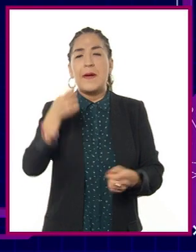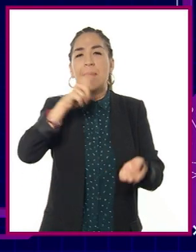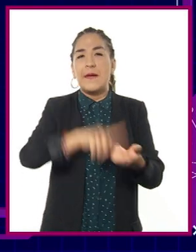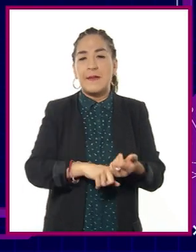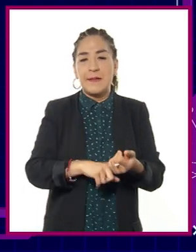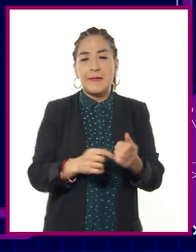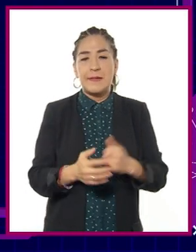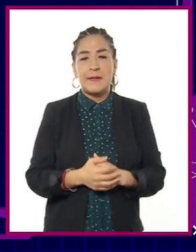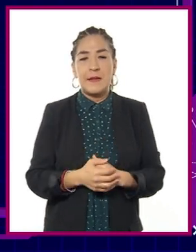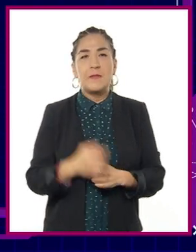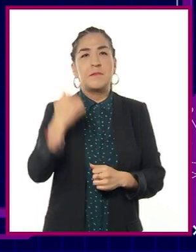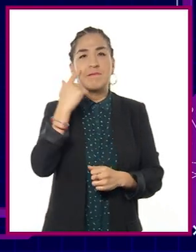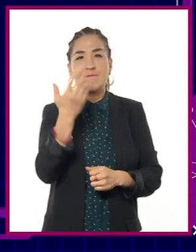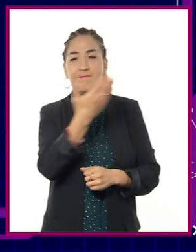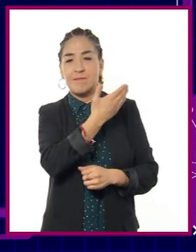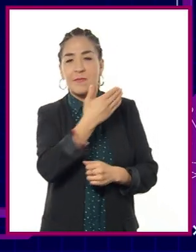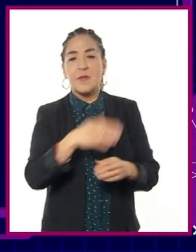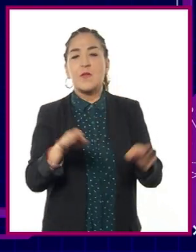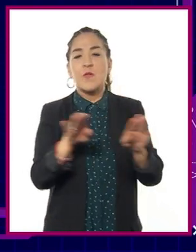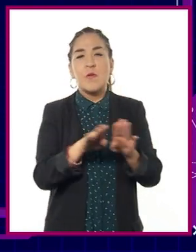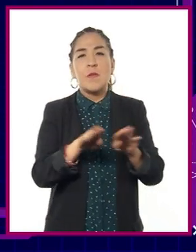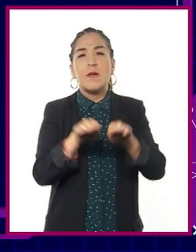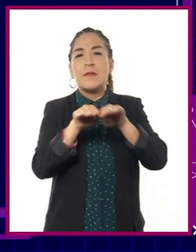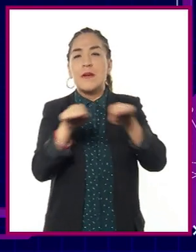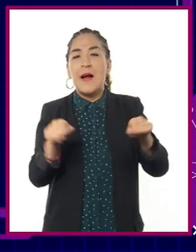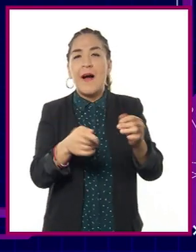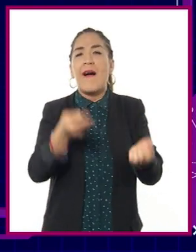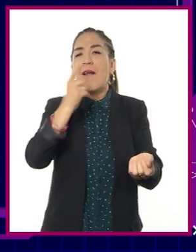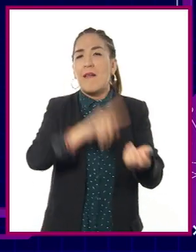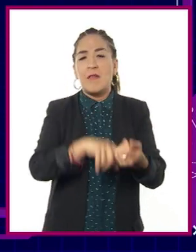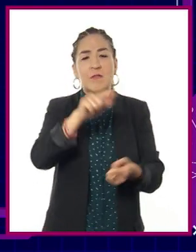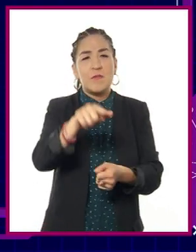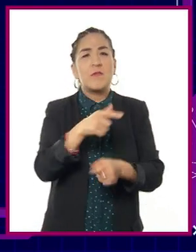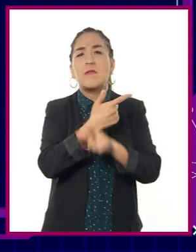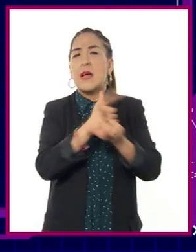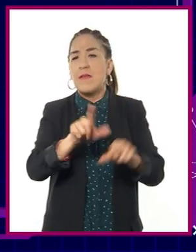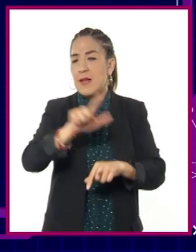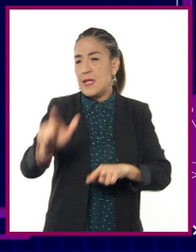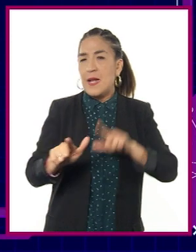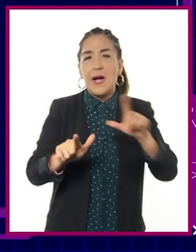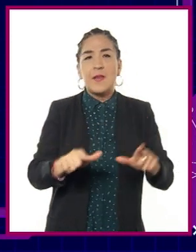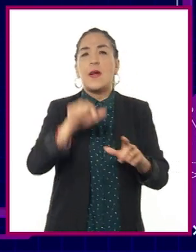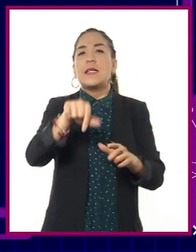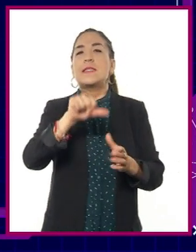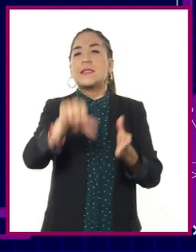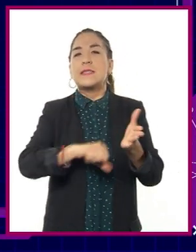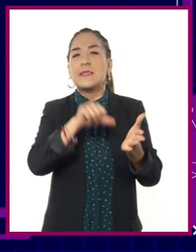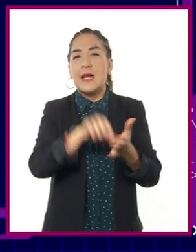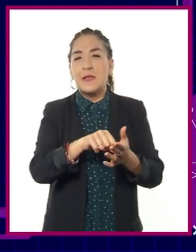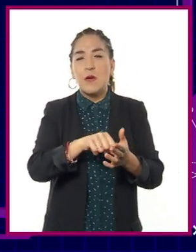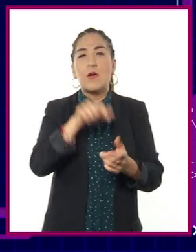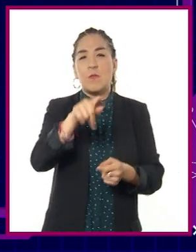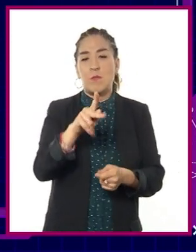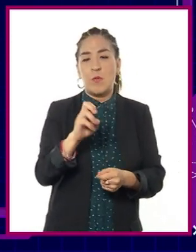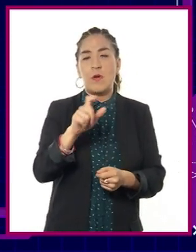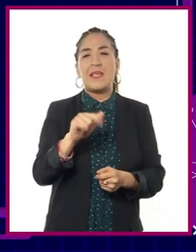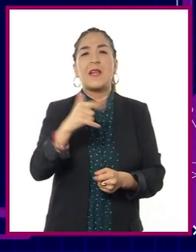recta perpendicular trazada desde cualquiera de sus lados a el centro del polígono